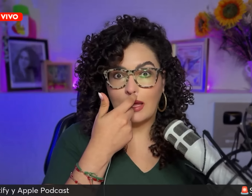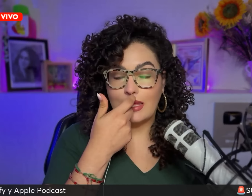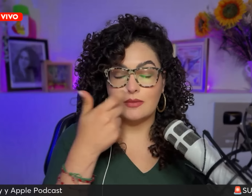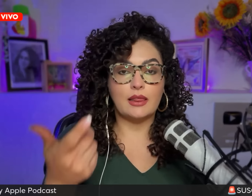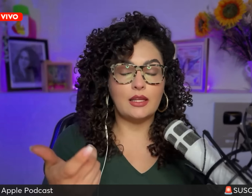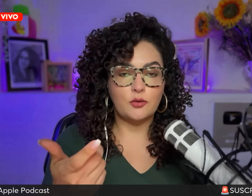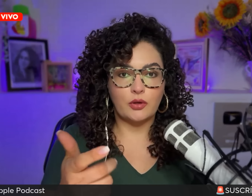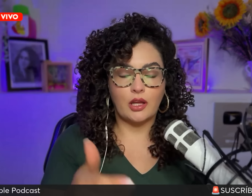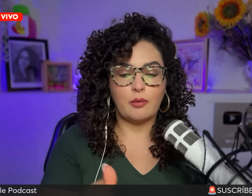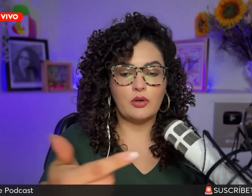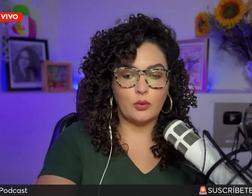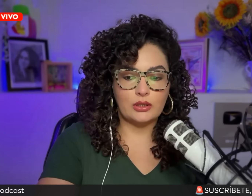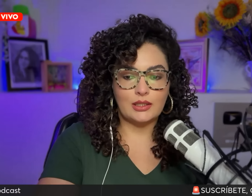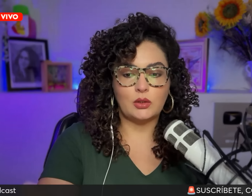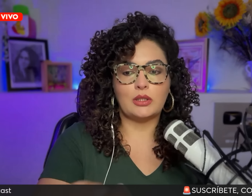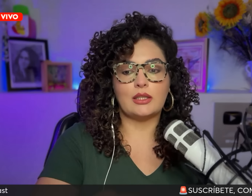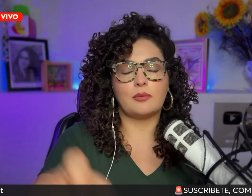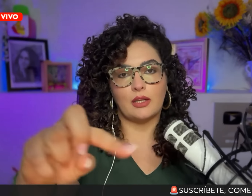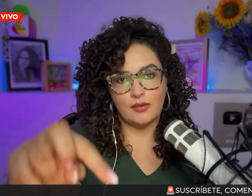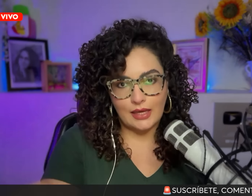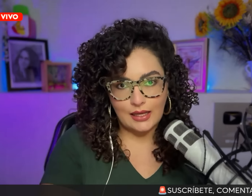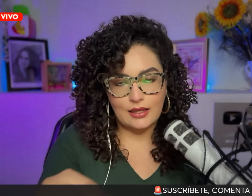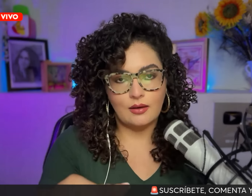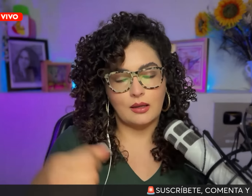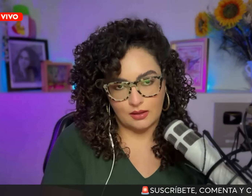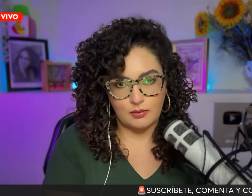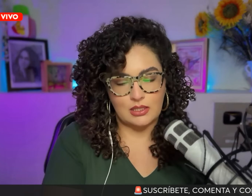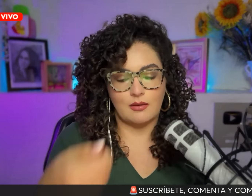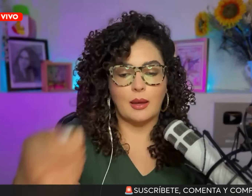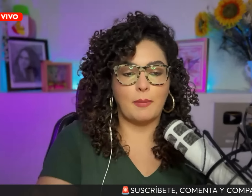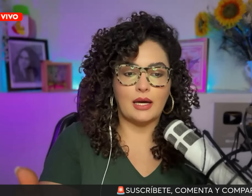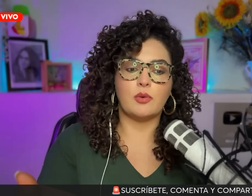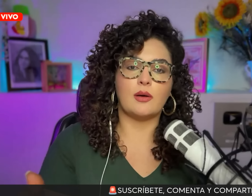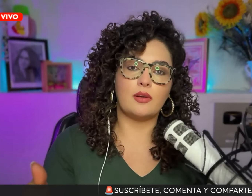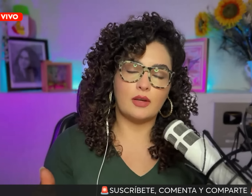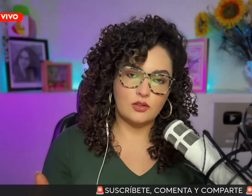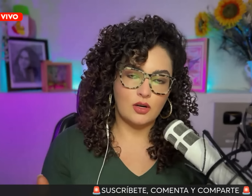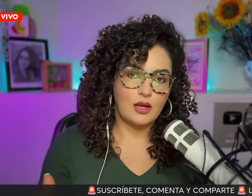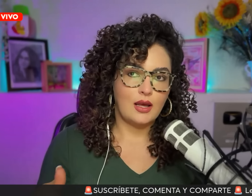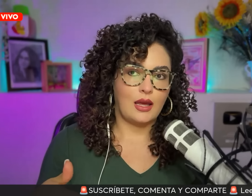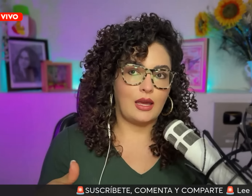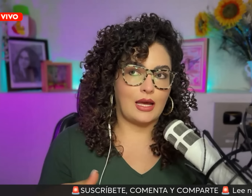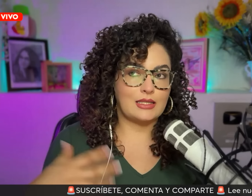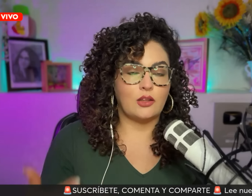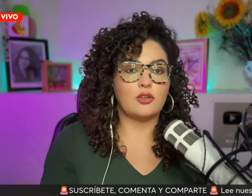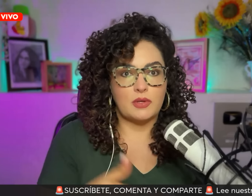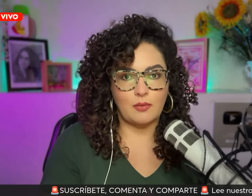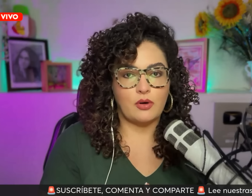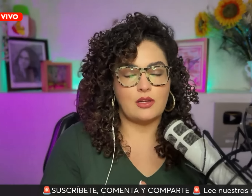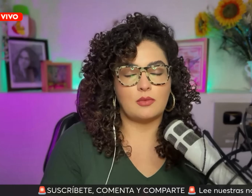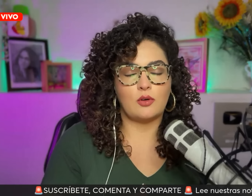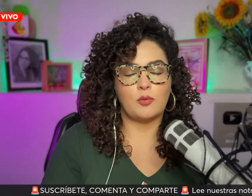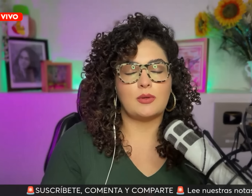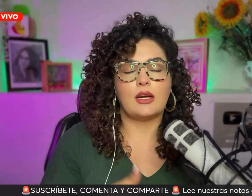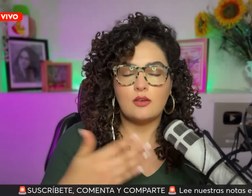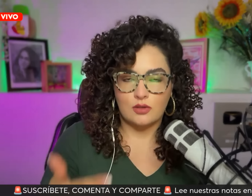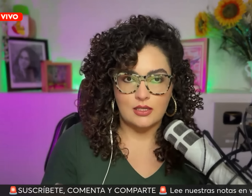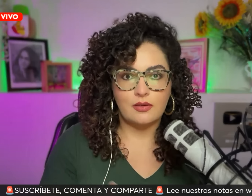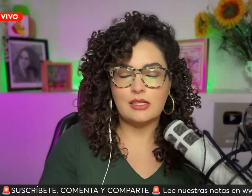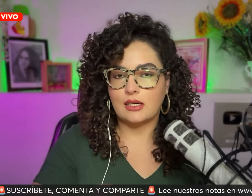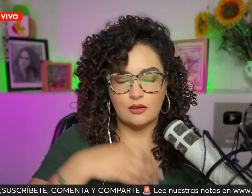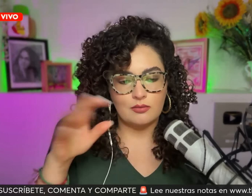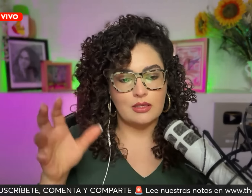una ola de desmentidos porque ya había una cuenta de Twitter verificada, ya saben que pagas por la verificación, haciéndose pasar por Andrés Manuel López Beltrán,